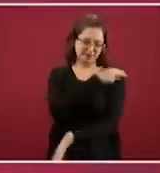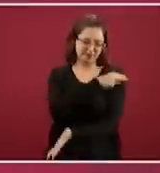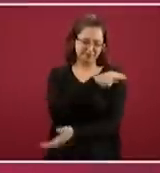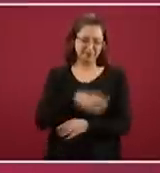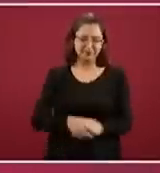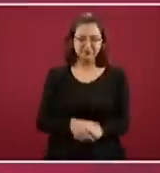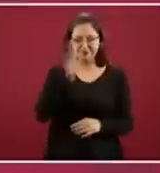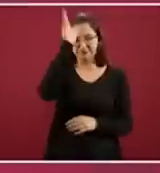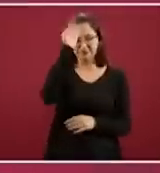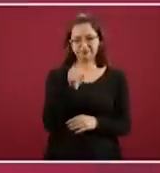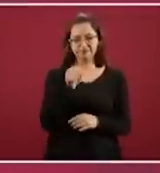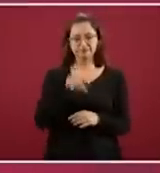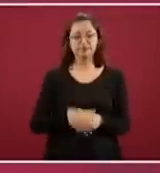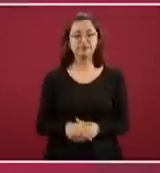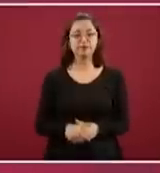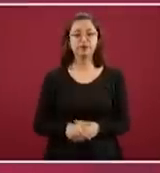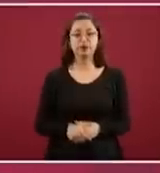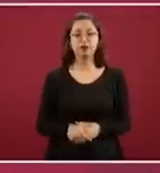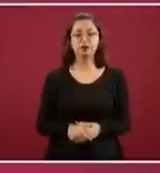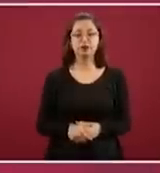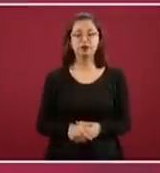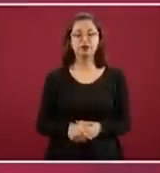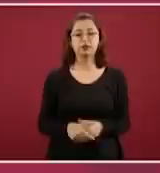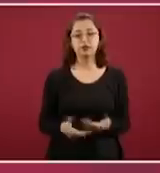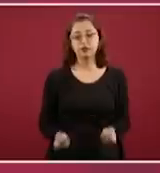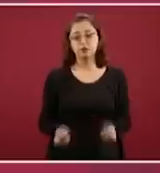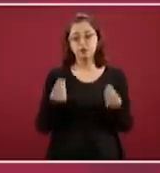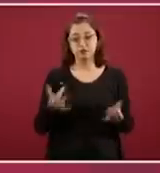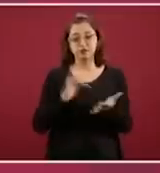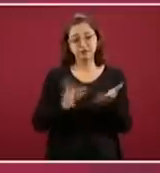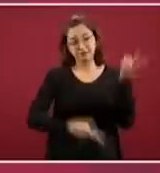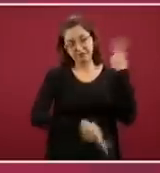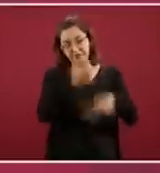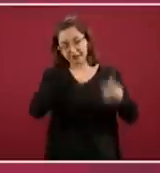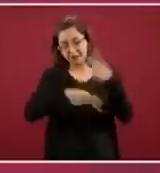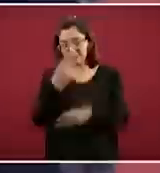este acuerdo. Se lo agradecemos mucho.